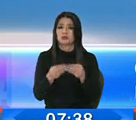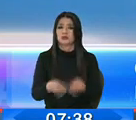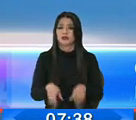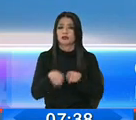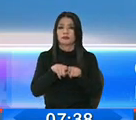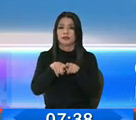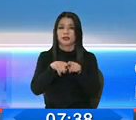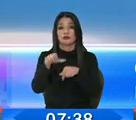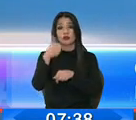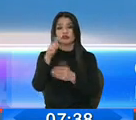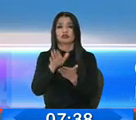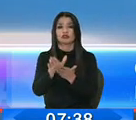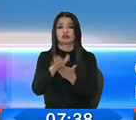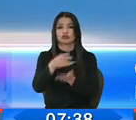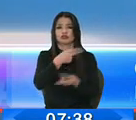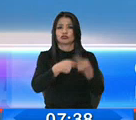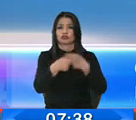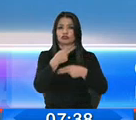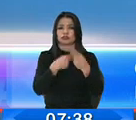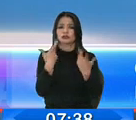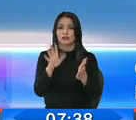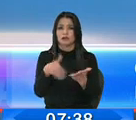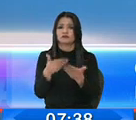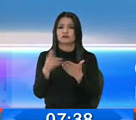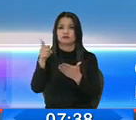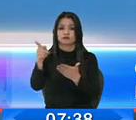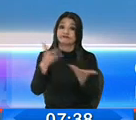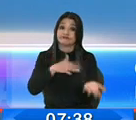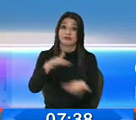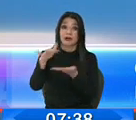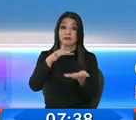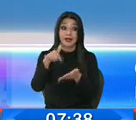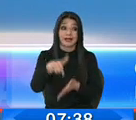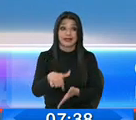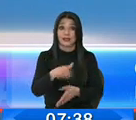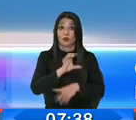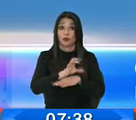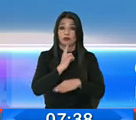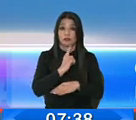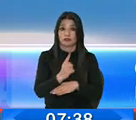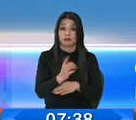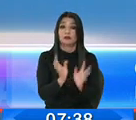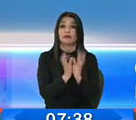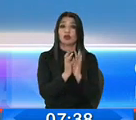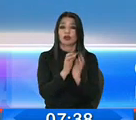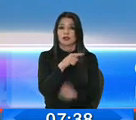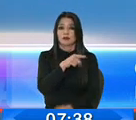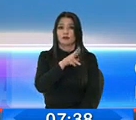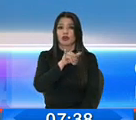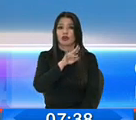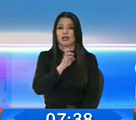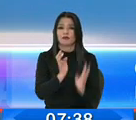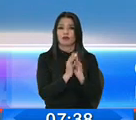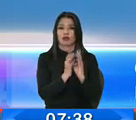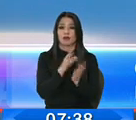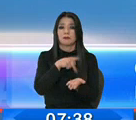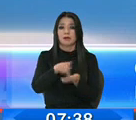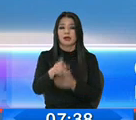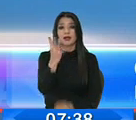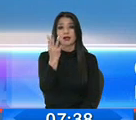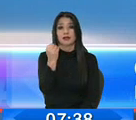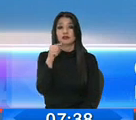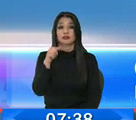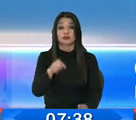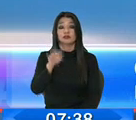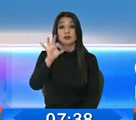porque otros socios comerciales están llegando a esos mercados. Vale ahí recalcar, por ejemplo, el tema del brócoli. Pagamos nosotros